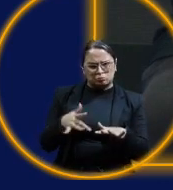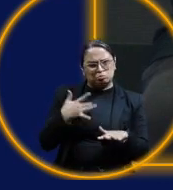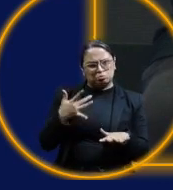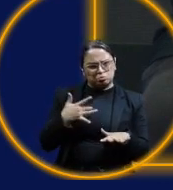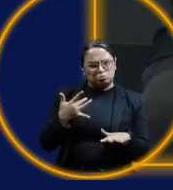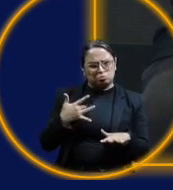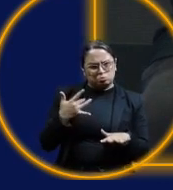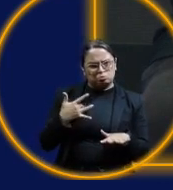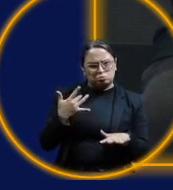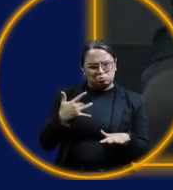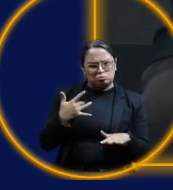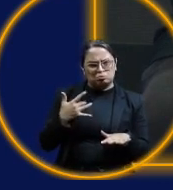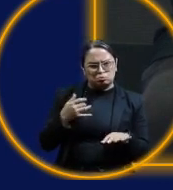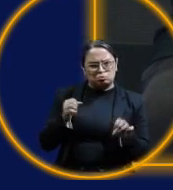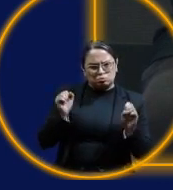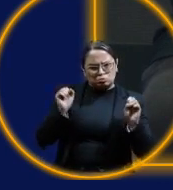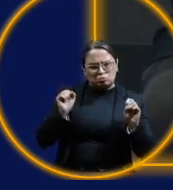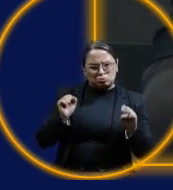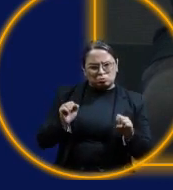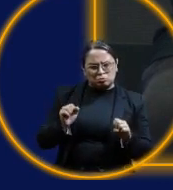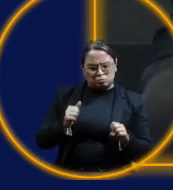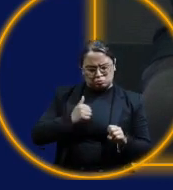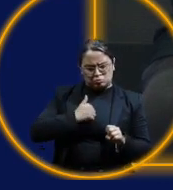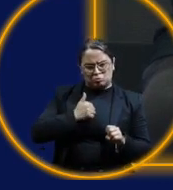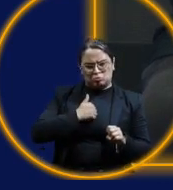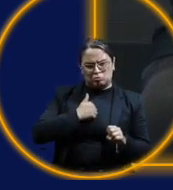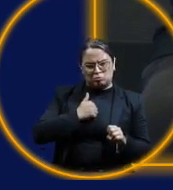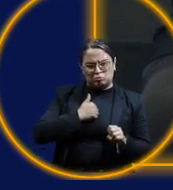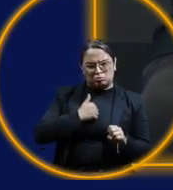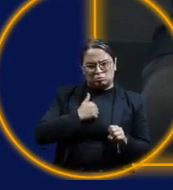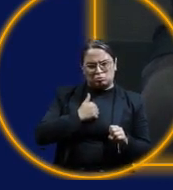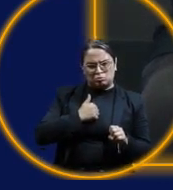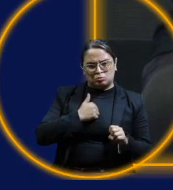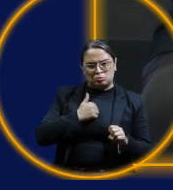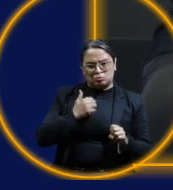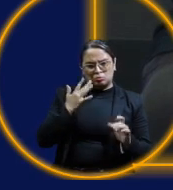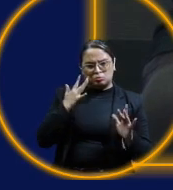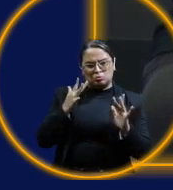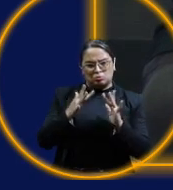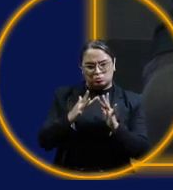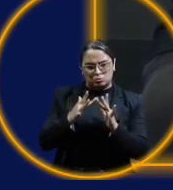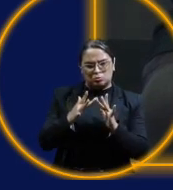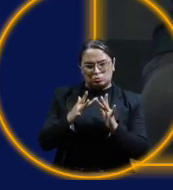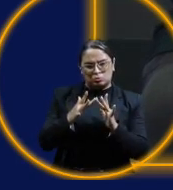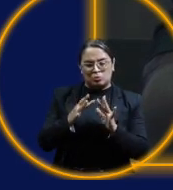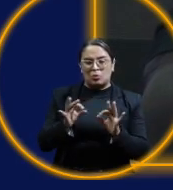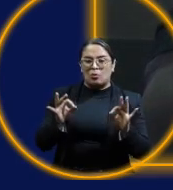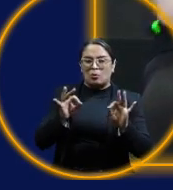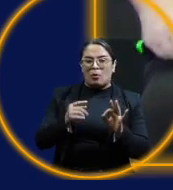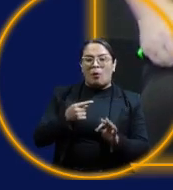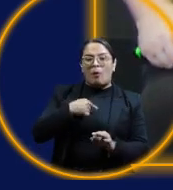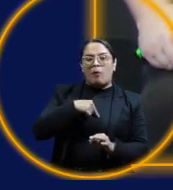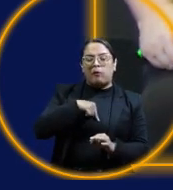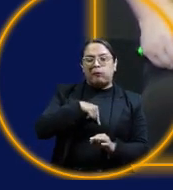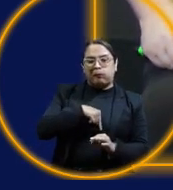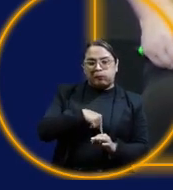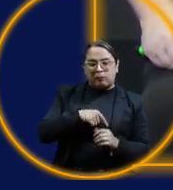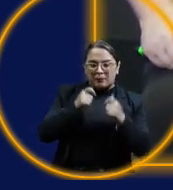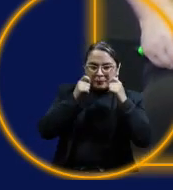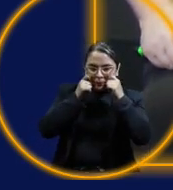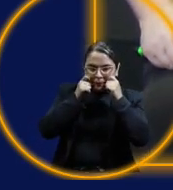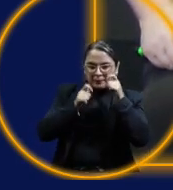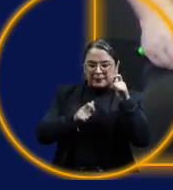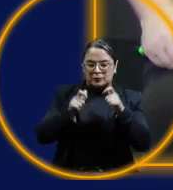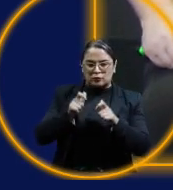que todavía retiene su autenticidad mientras uno todavía siente que uno retiene su alma lo que hace que uno sea un ser